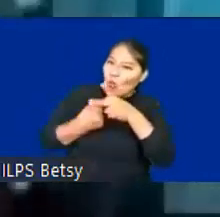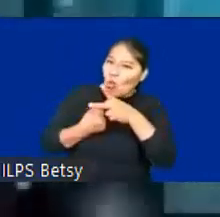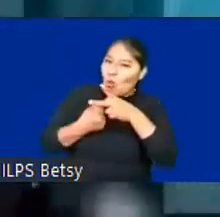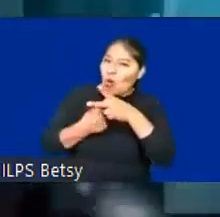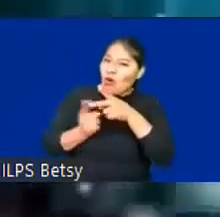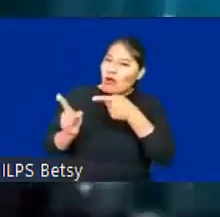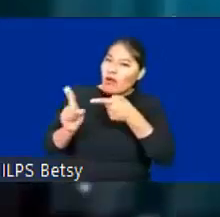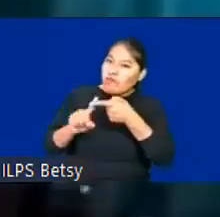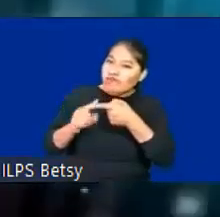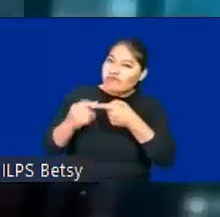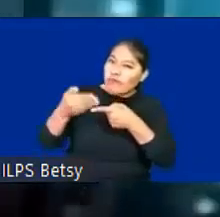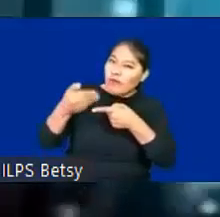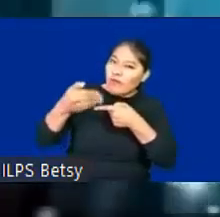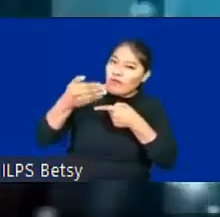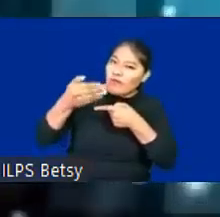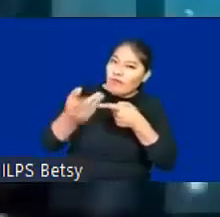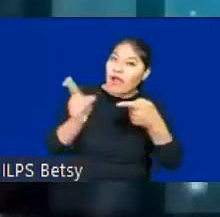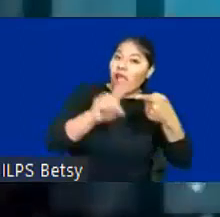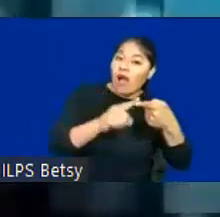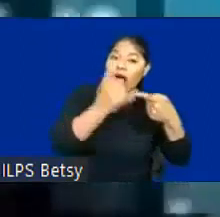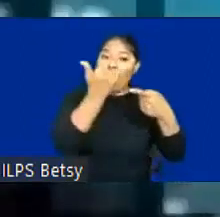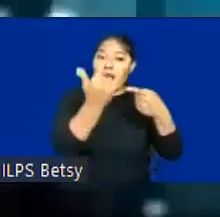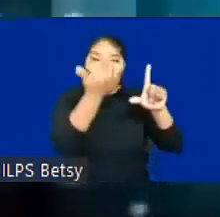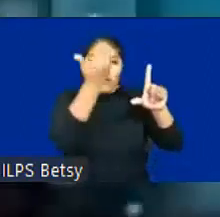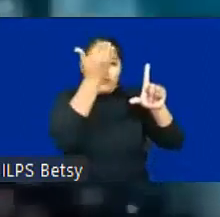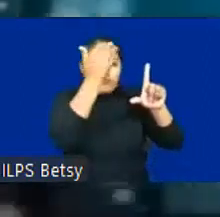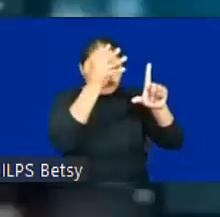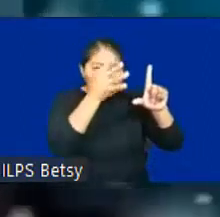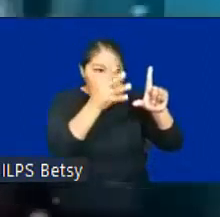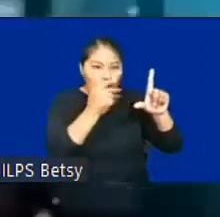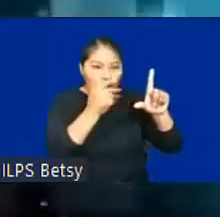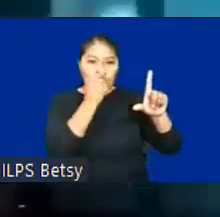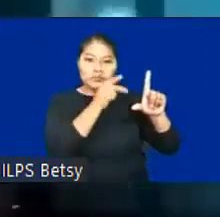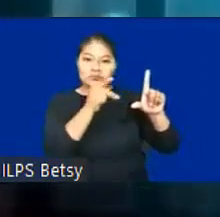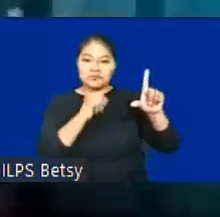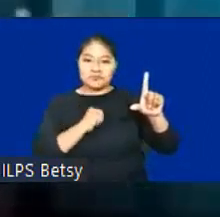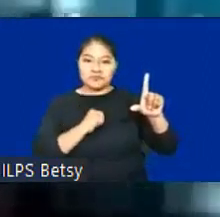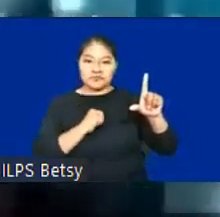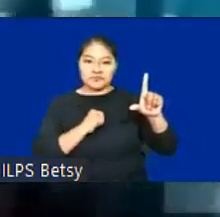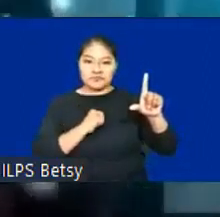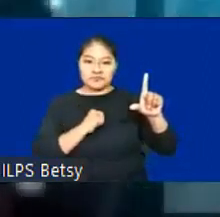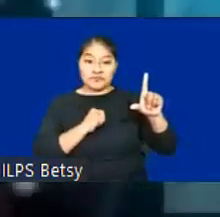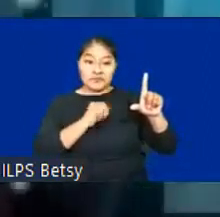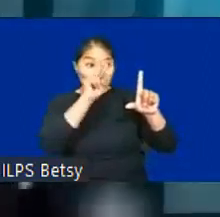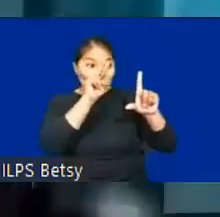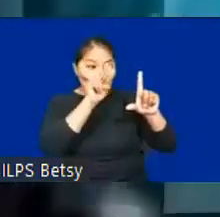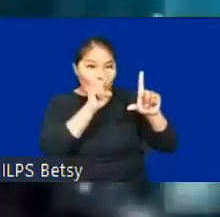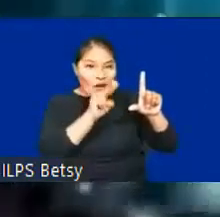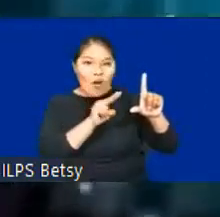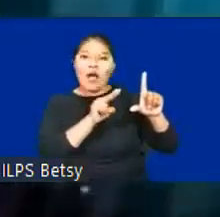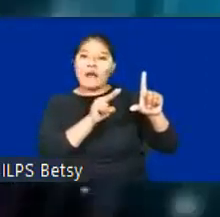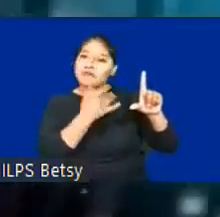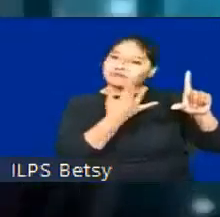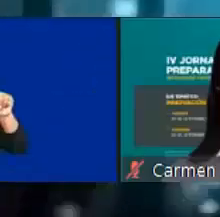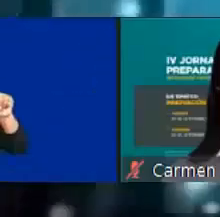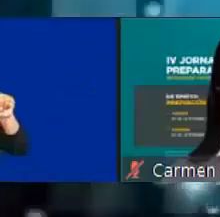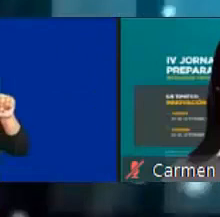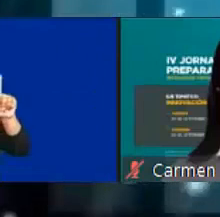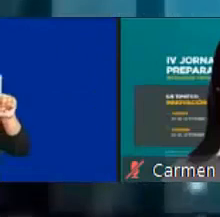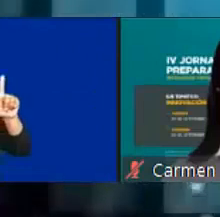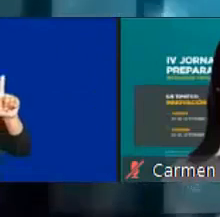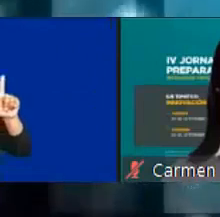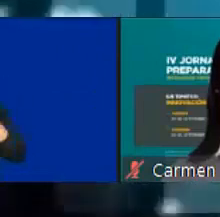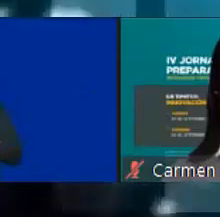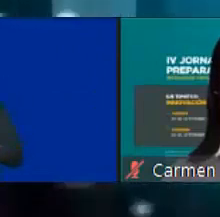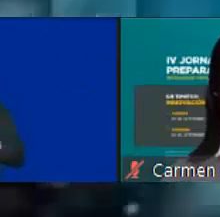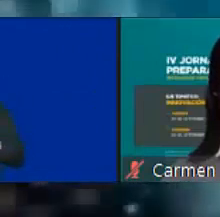veo cuánto pagué, veo si se va generando algún documento, llámese una esquela de liquidación, una esquela